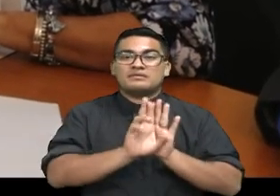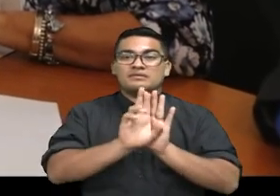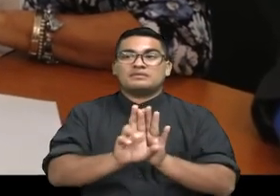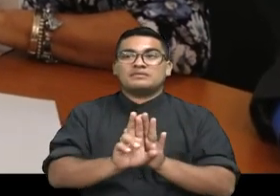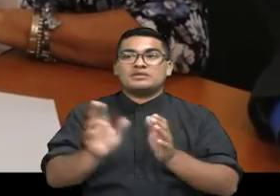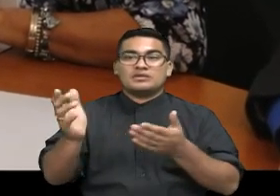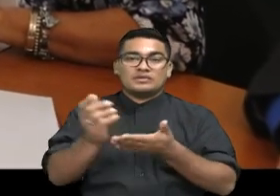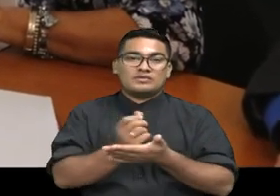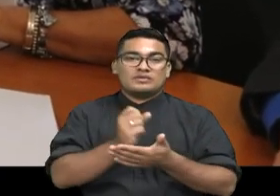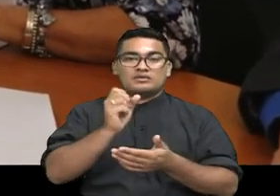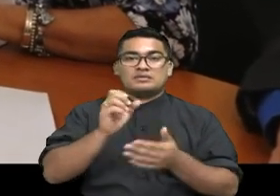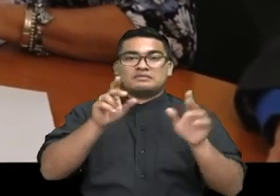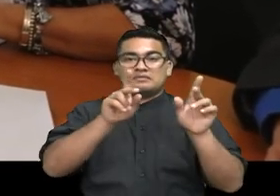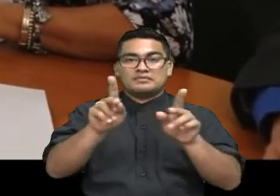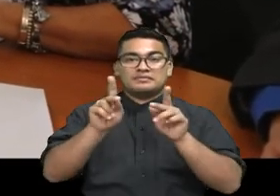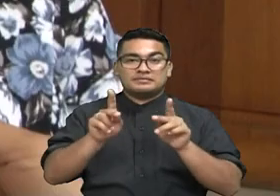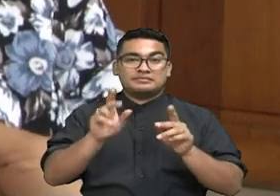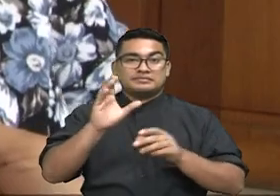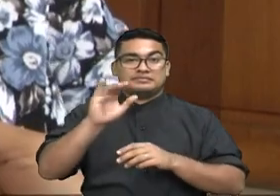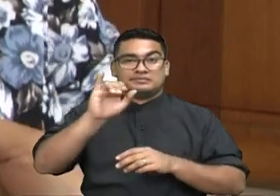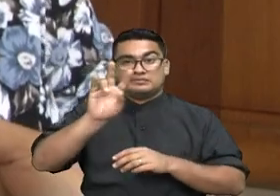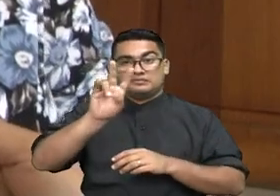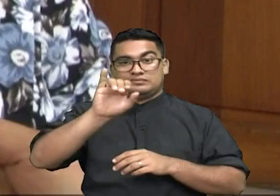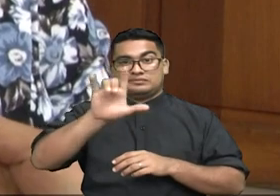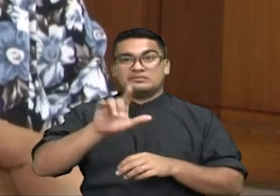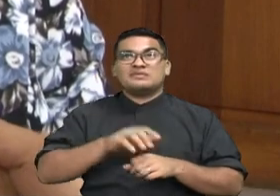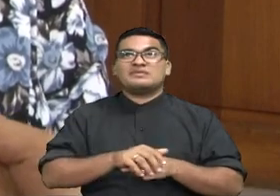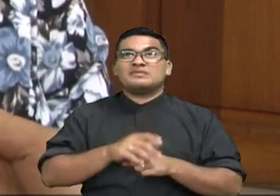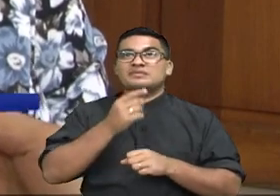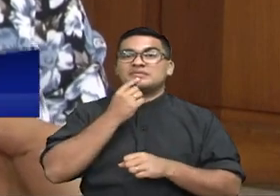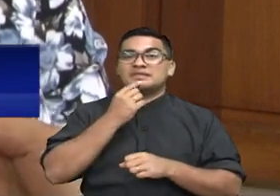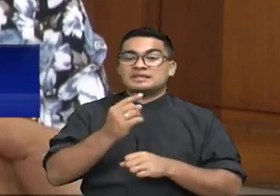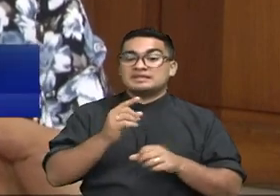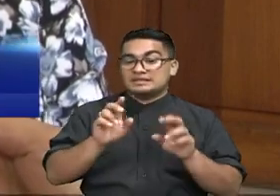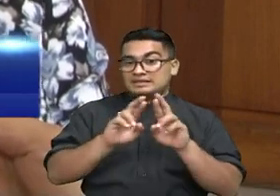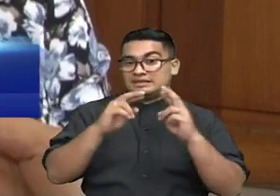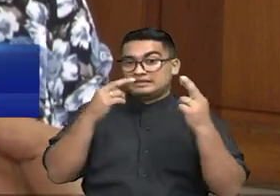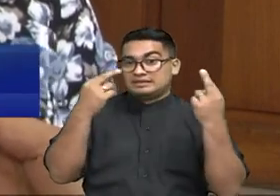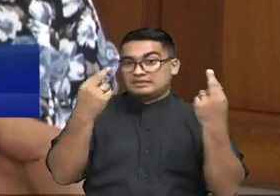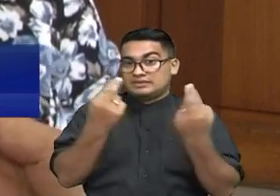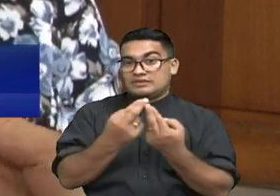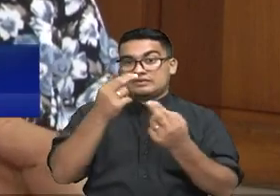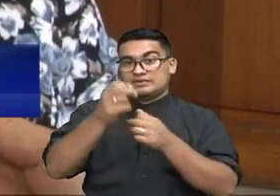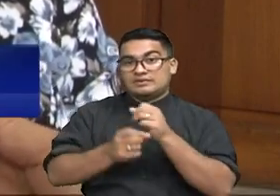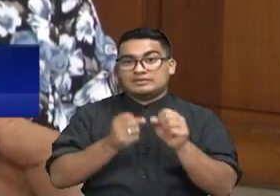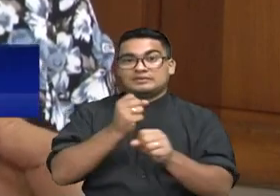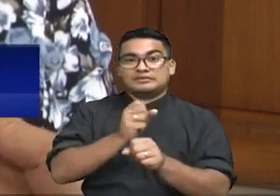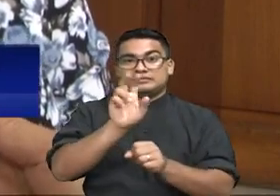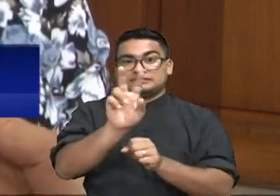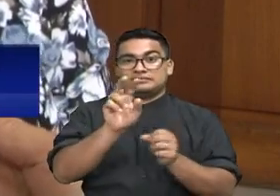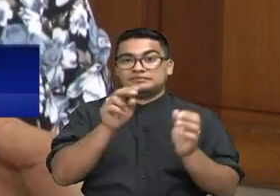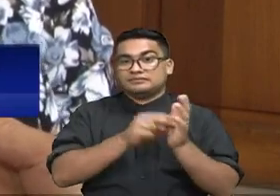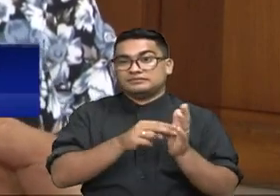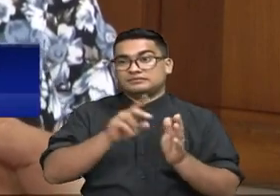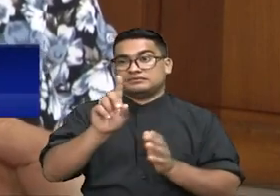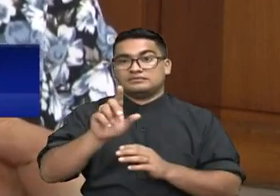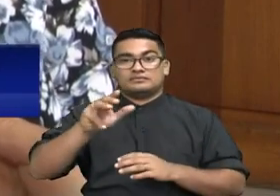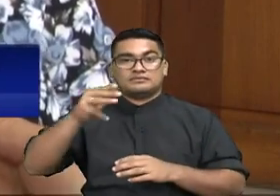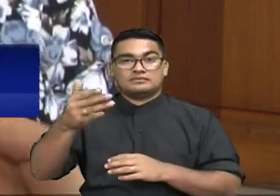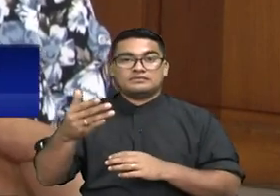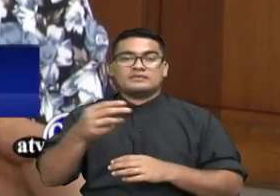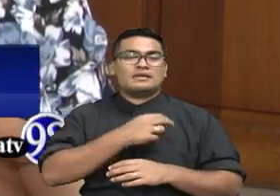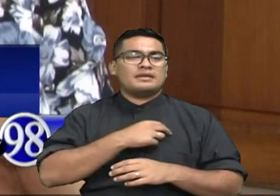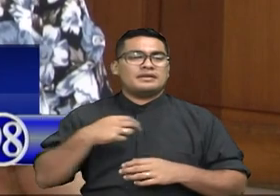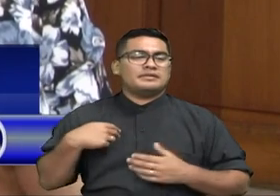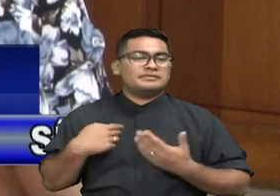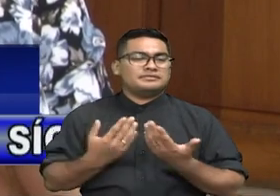del Código Civil de las Personas. En la última reunión ordinaria de este año 2019, hicimos